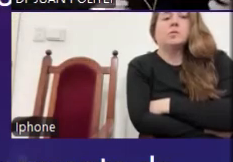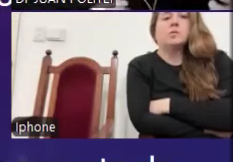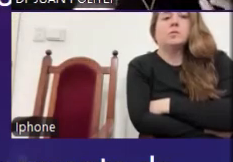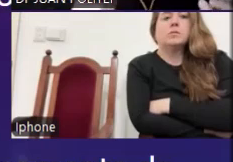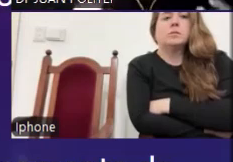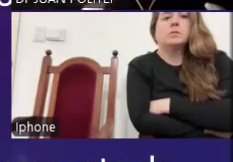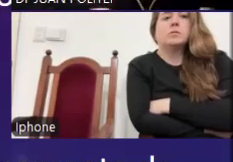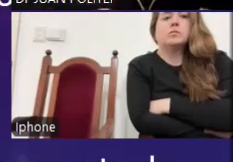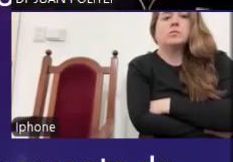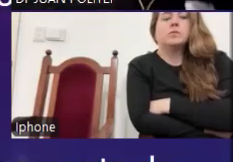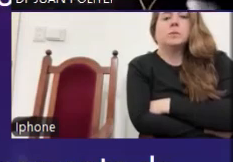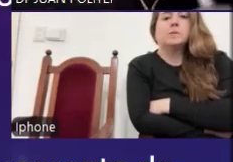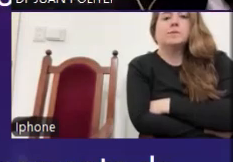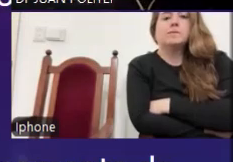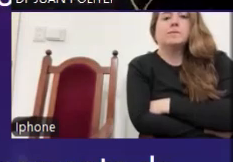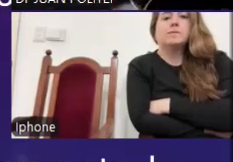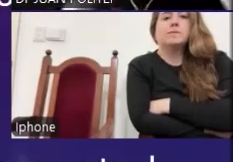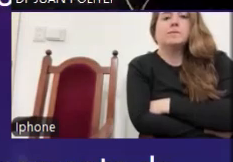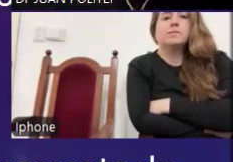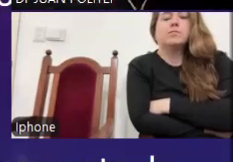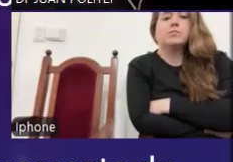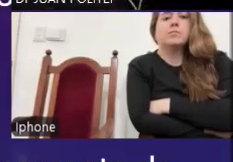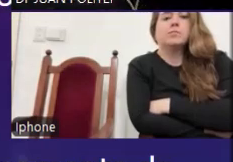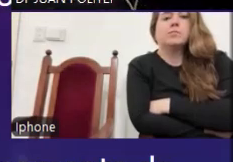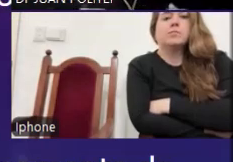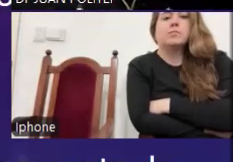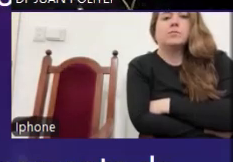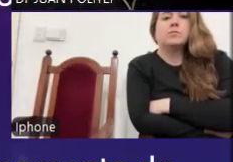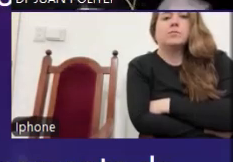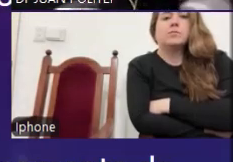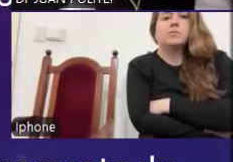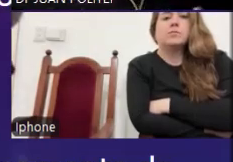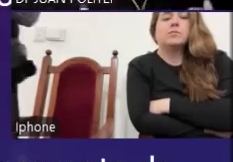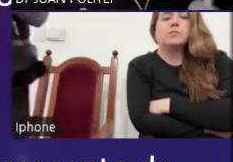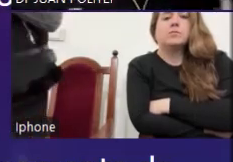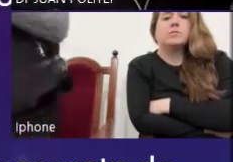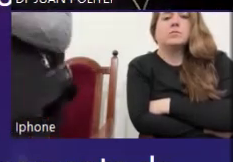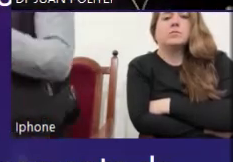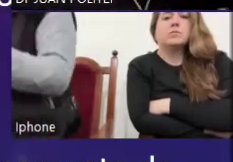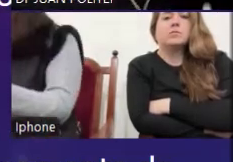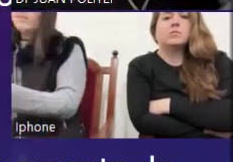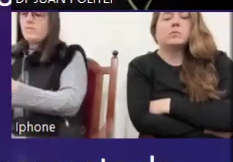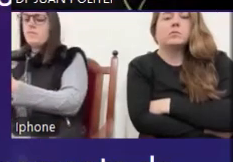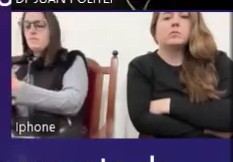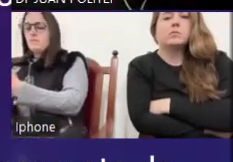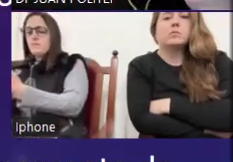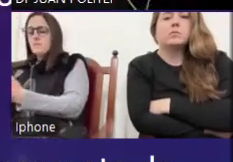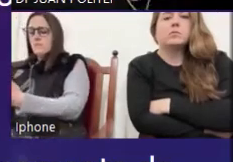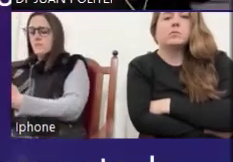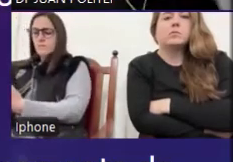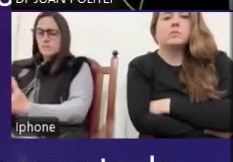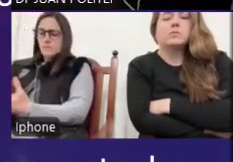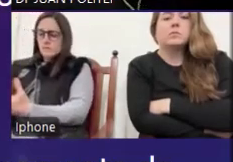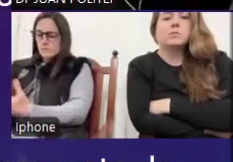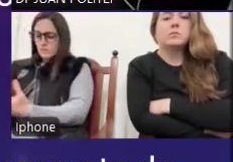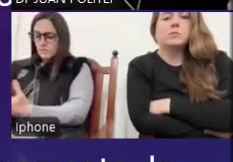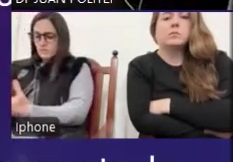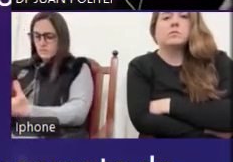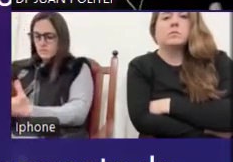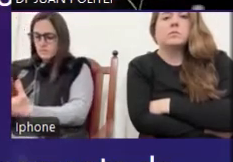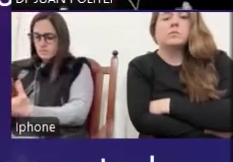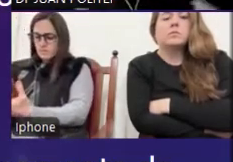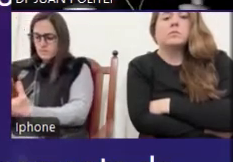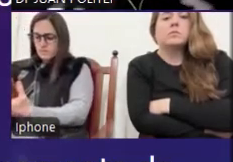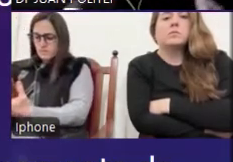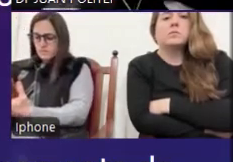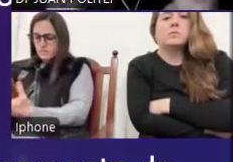buscan pacientes que tengan, y eso está ahí en el punto 4, la tasa de filtrado glomerular, que es un análisis de sangre, la